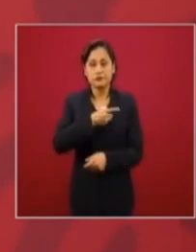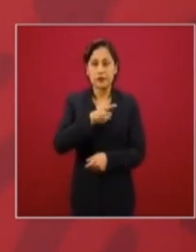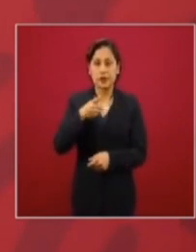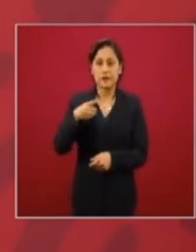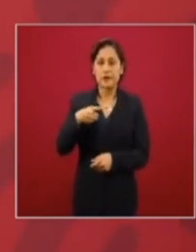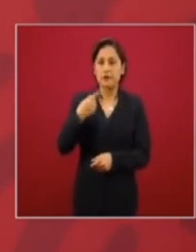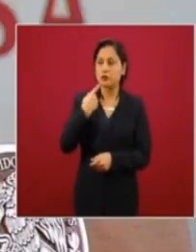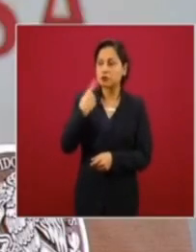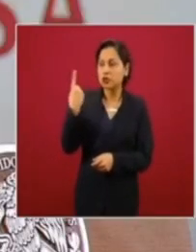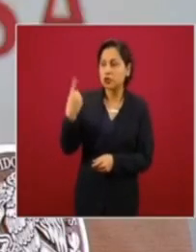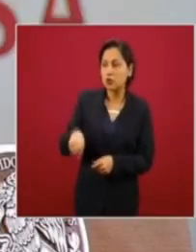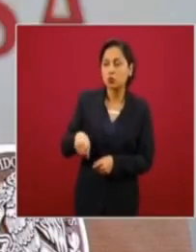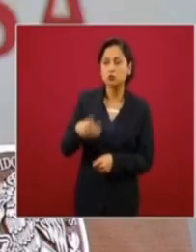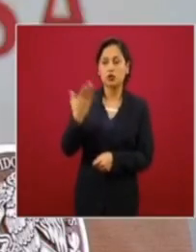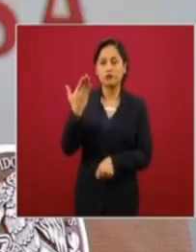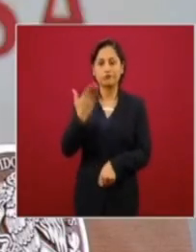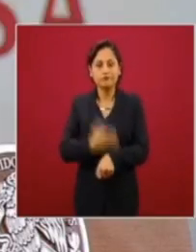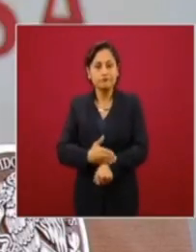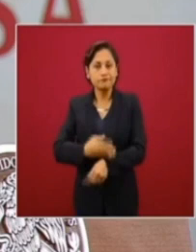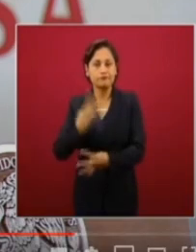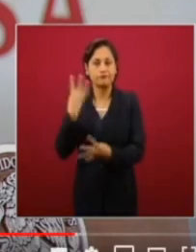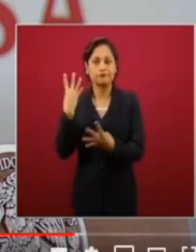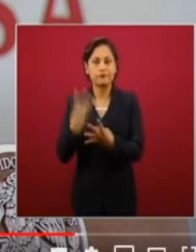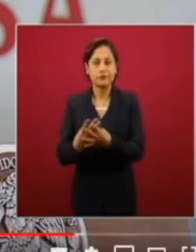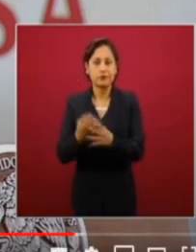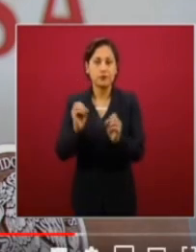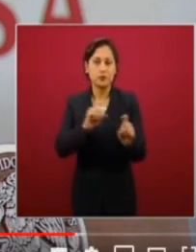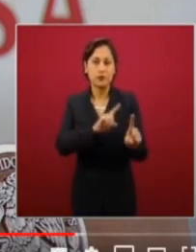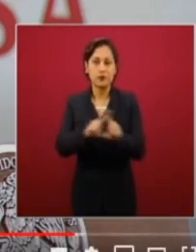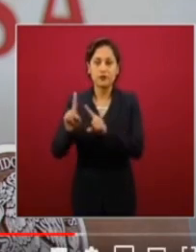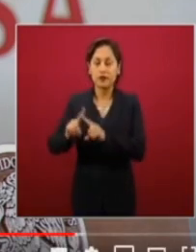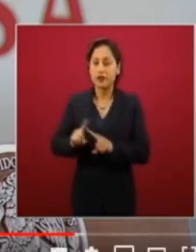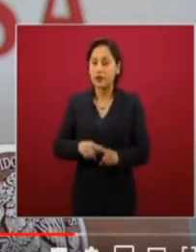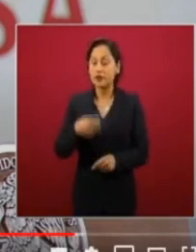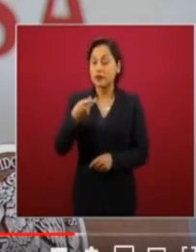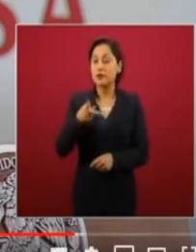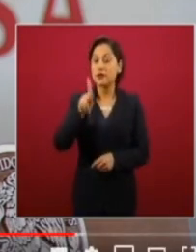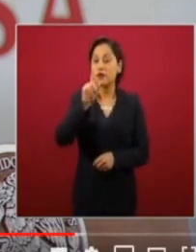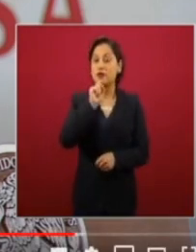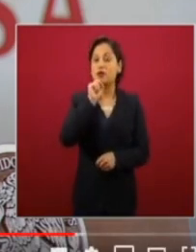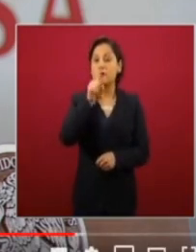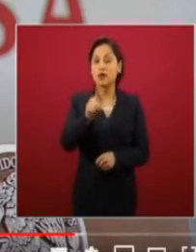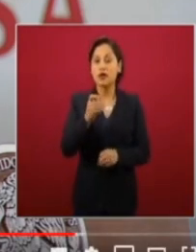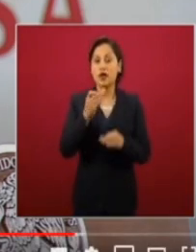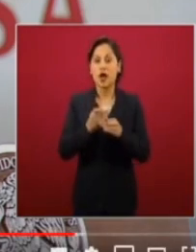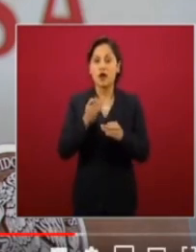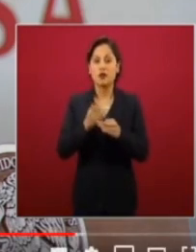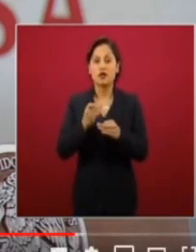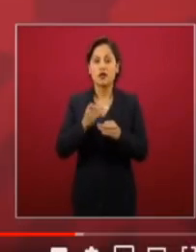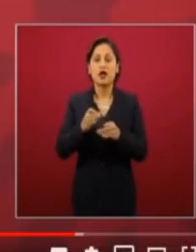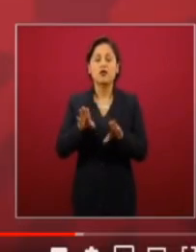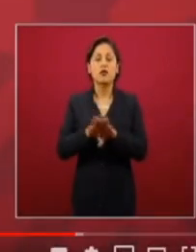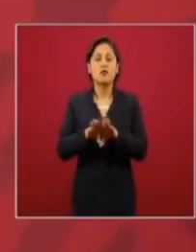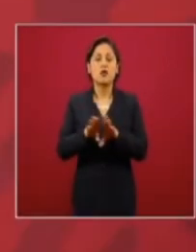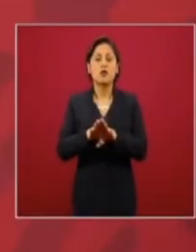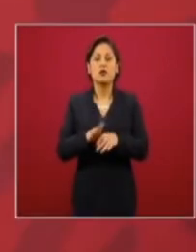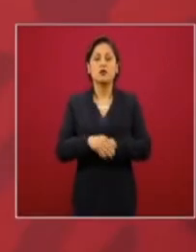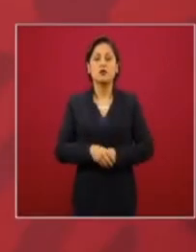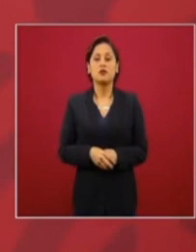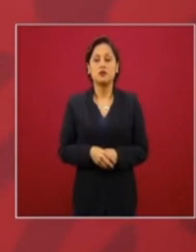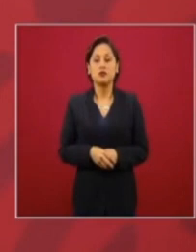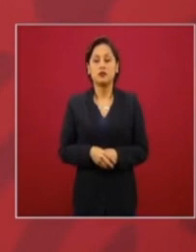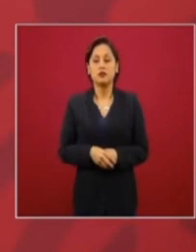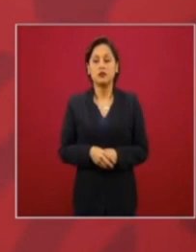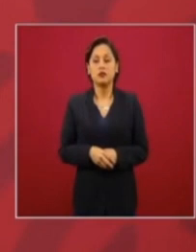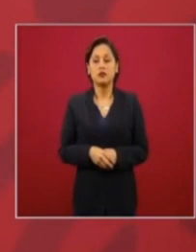Y ya también no es el tiempo de que con tácticas dilatorias